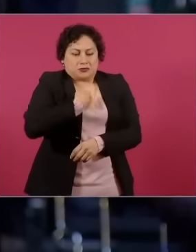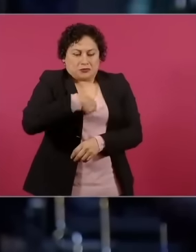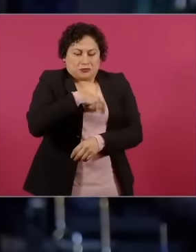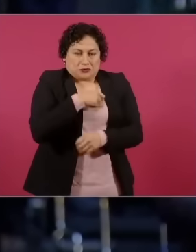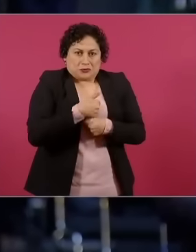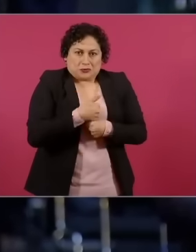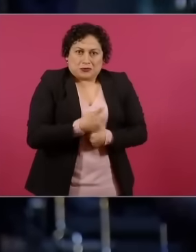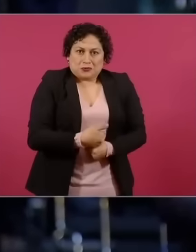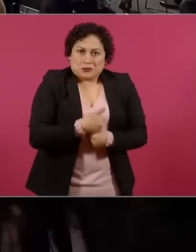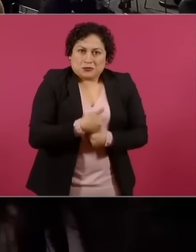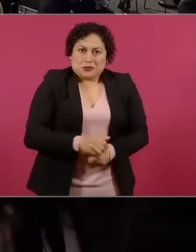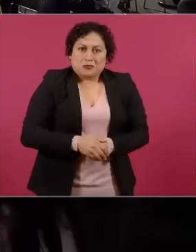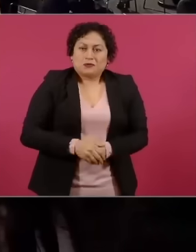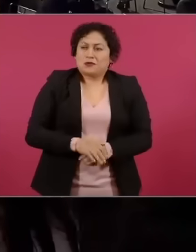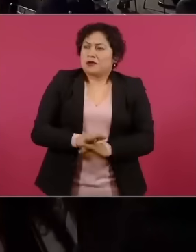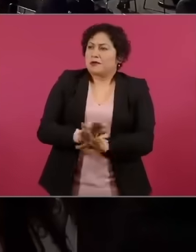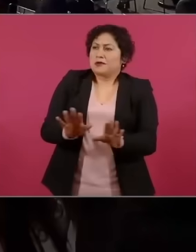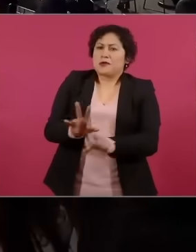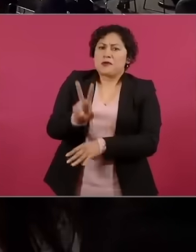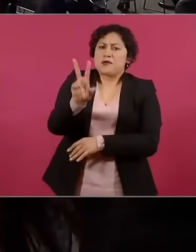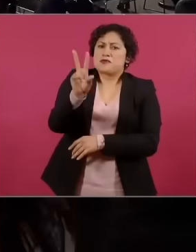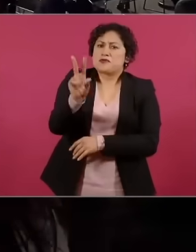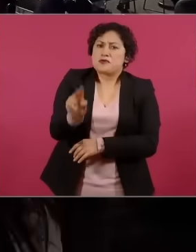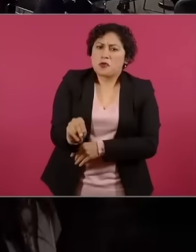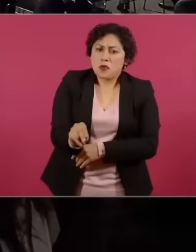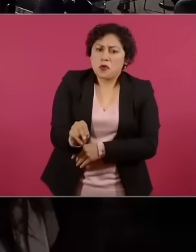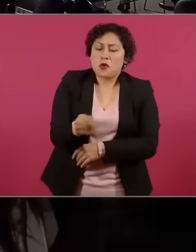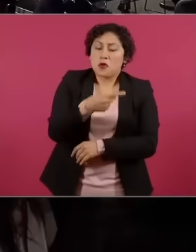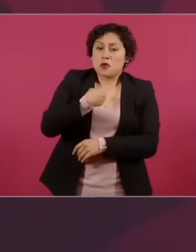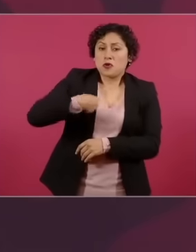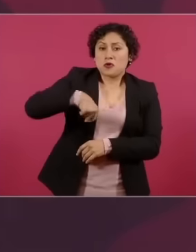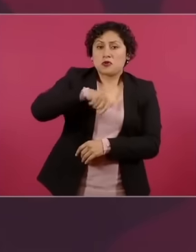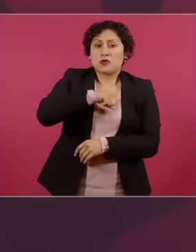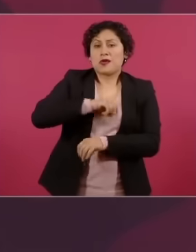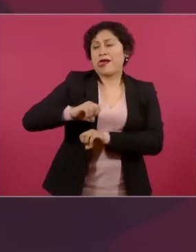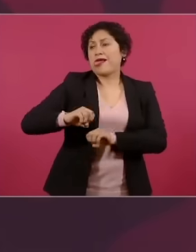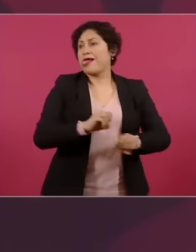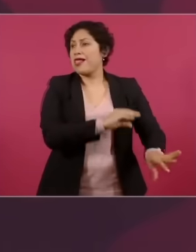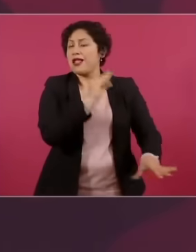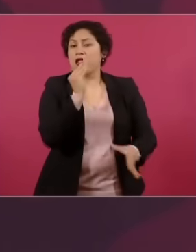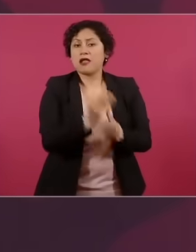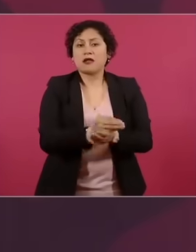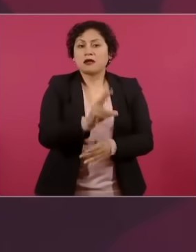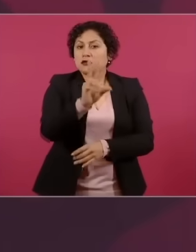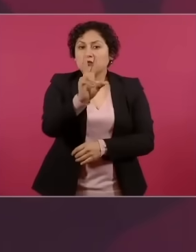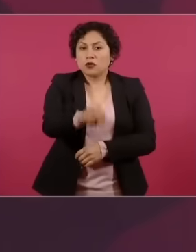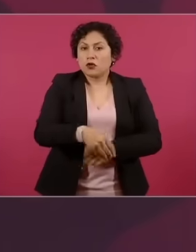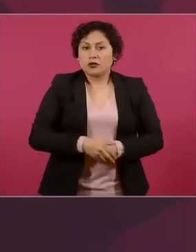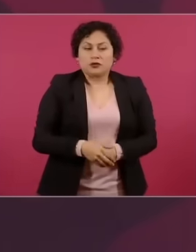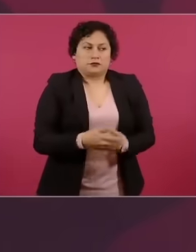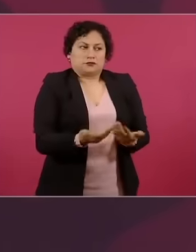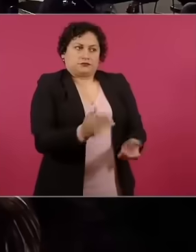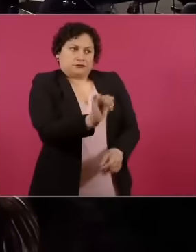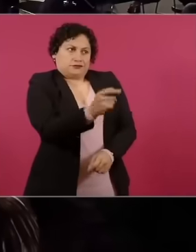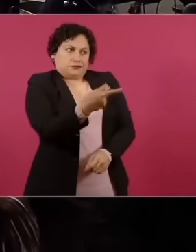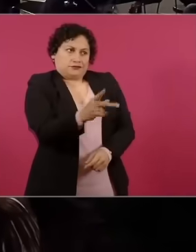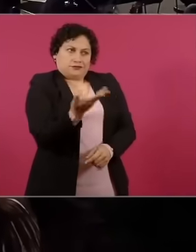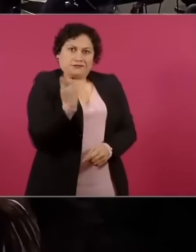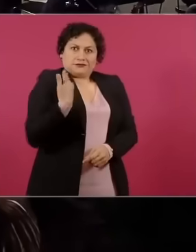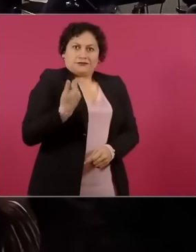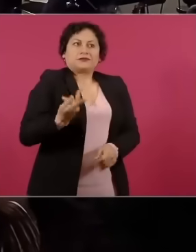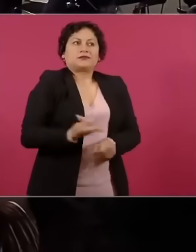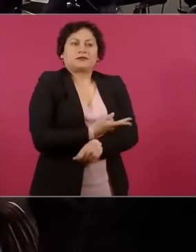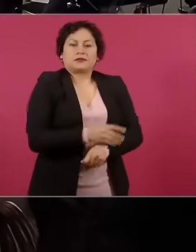pero nosotros no estamos descuidando eso. ¿Sí? Pero ve la situación que acaba de ocurrir.